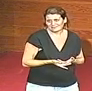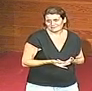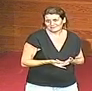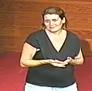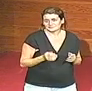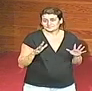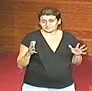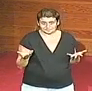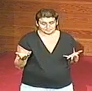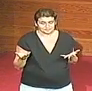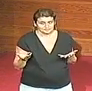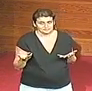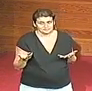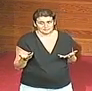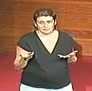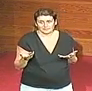Entonces,